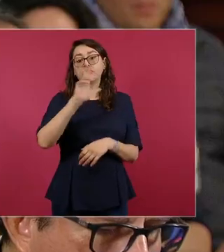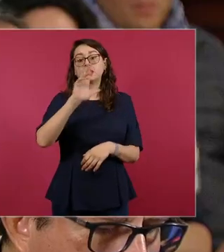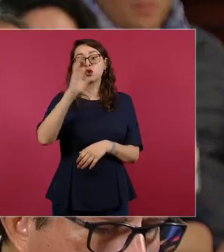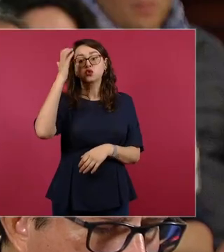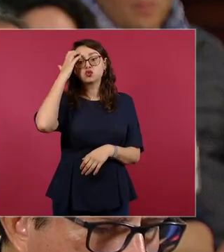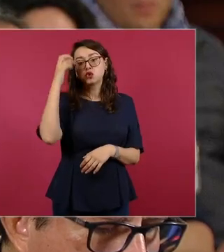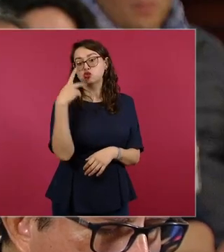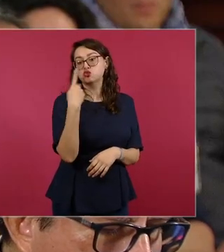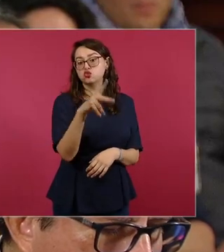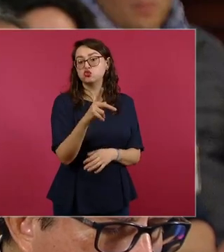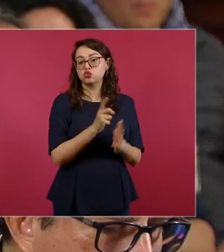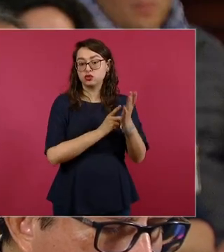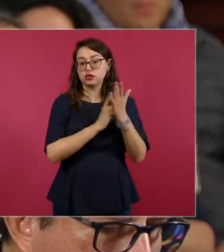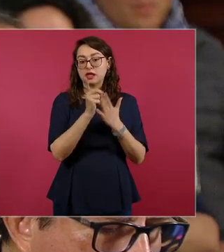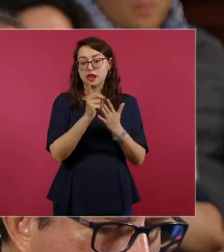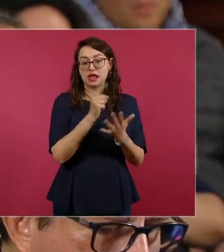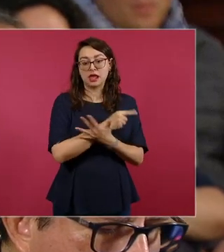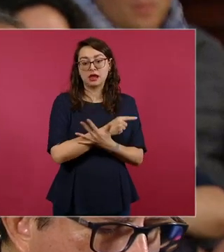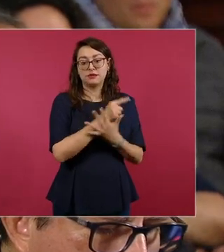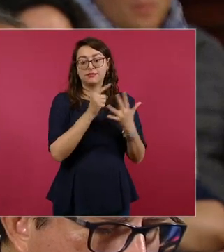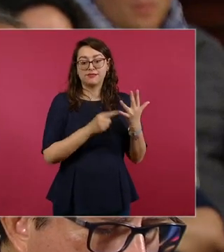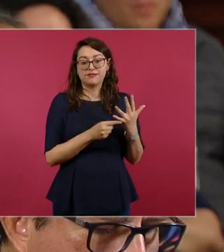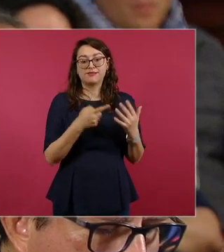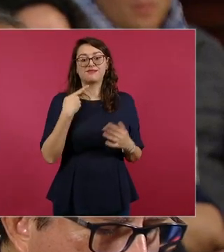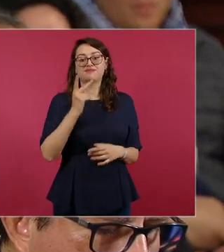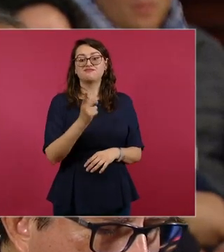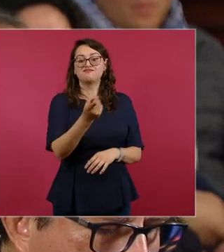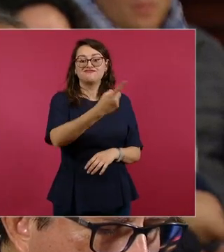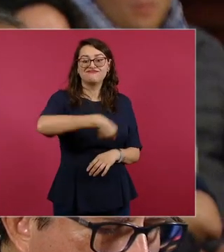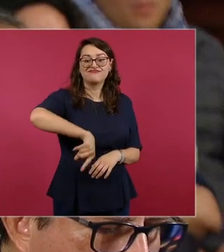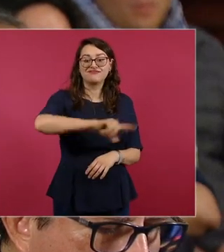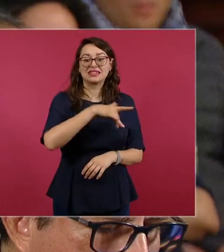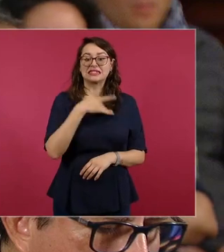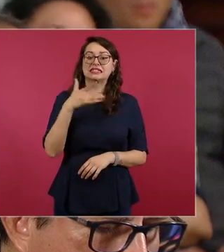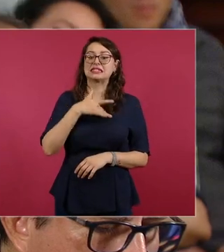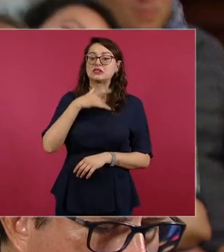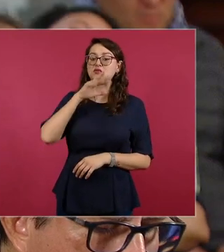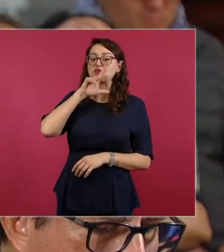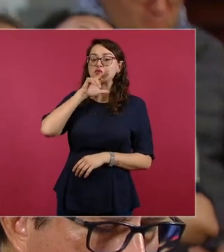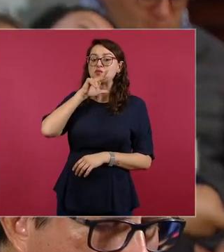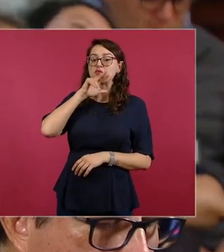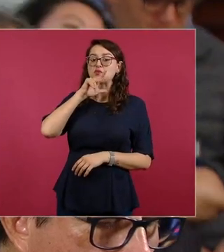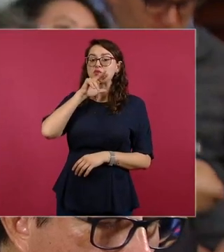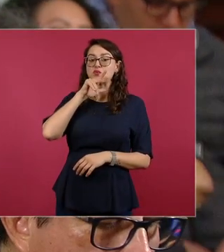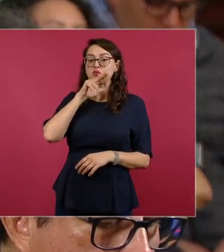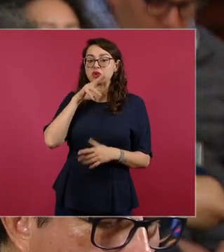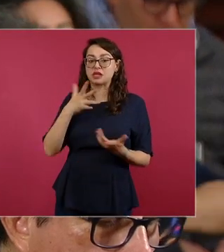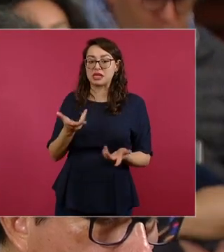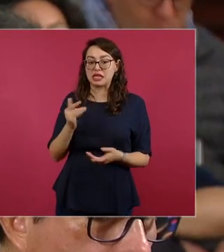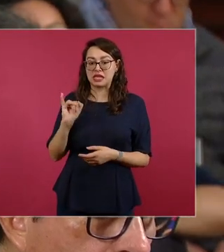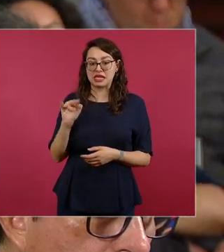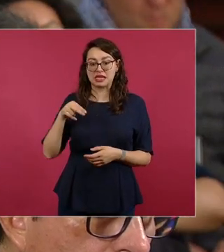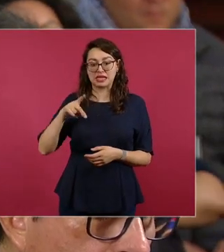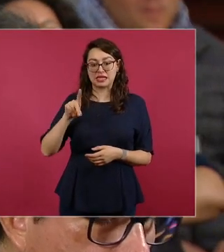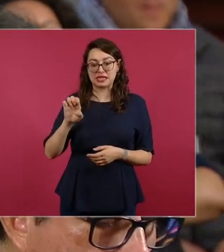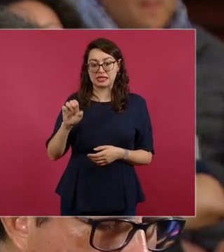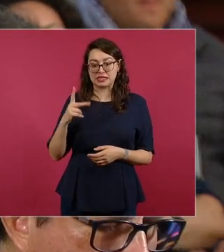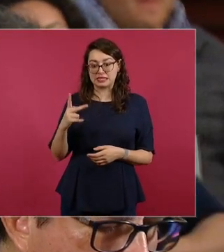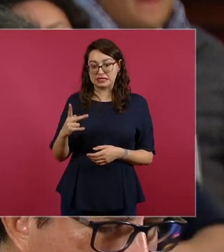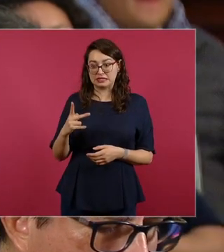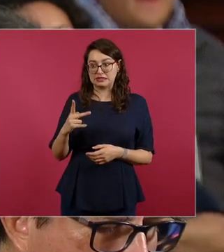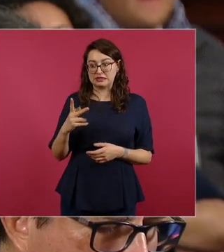prestaciones. ¿Y sabe cuál es su preocupación, presidente? Porque están condenando al INDEP, entonces